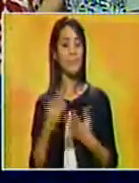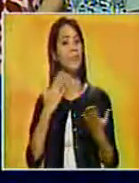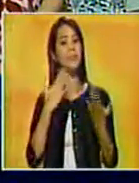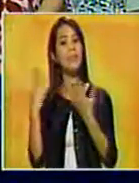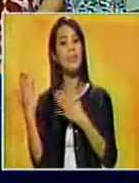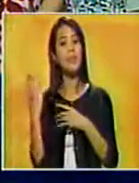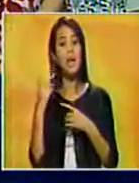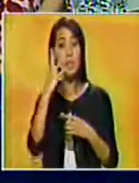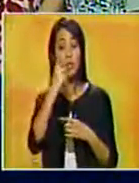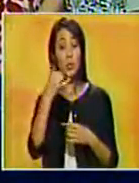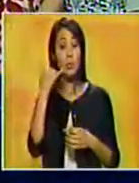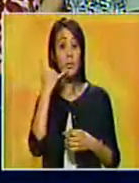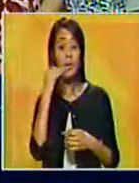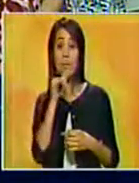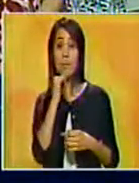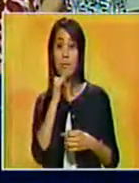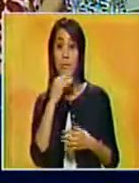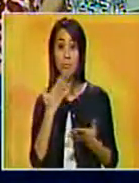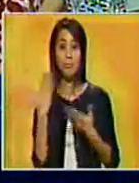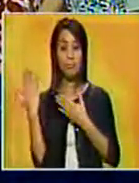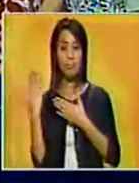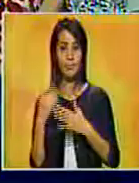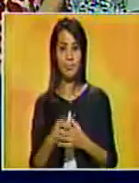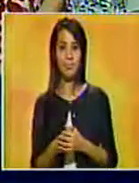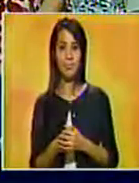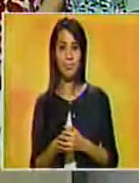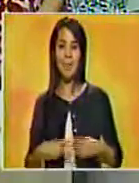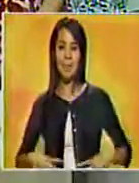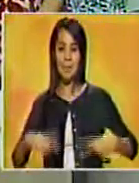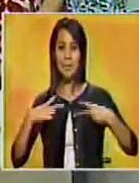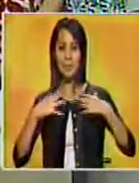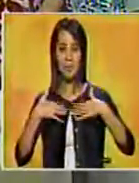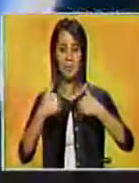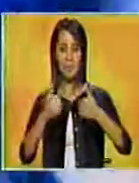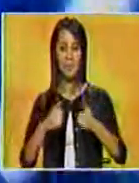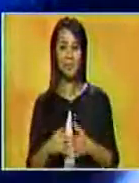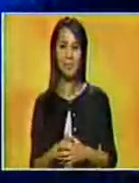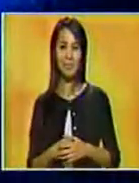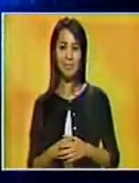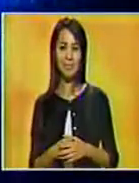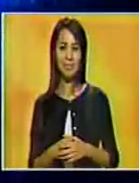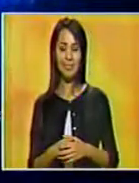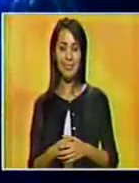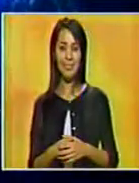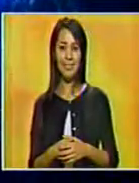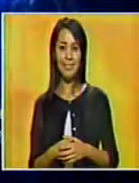pantalla sus números de teléfono para más información y será hasta una próxima entrega de Vida y Salud.